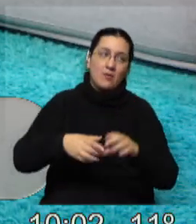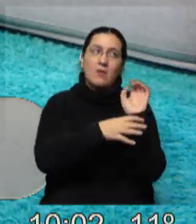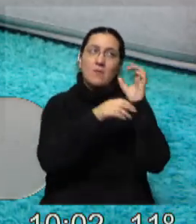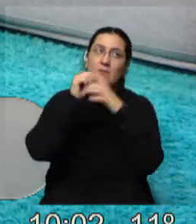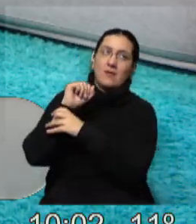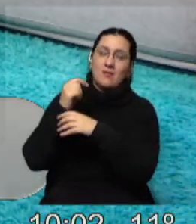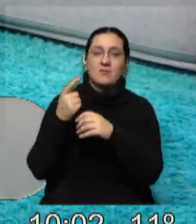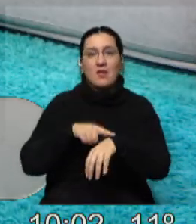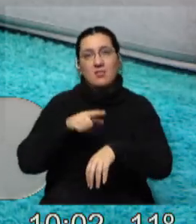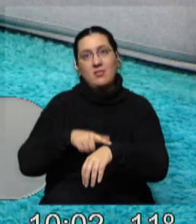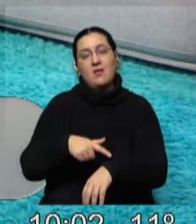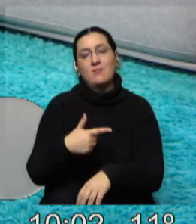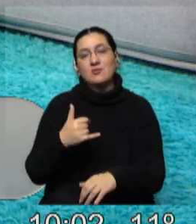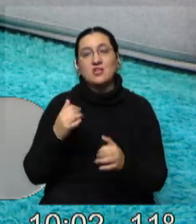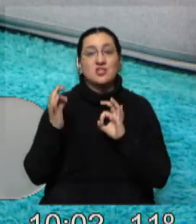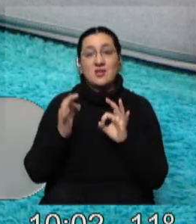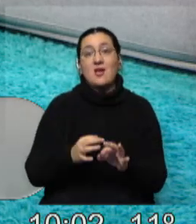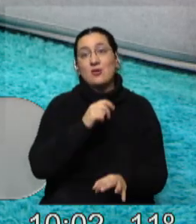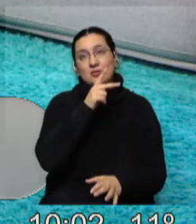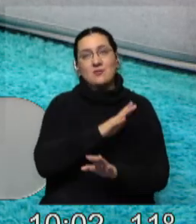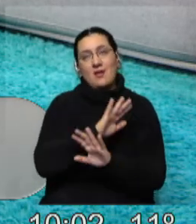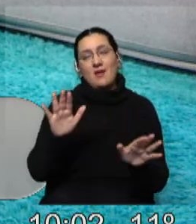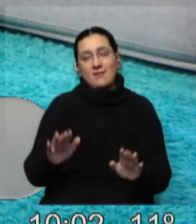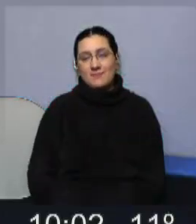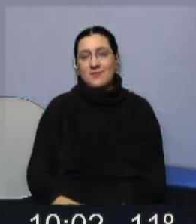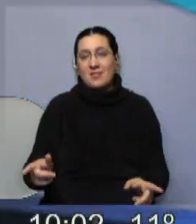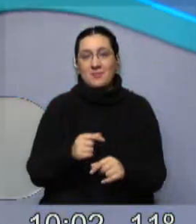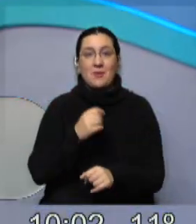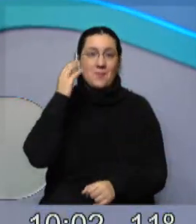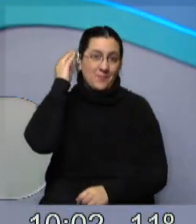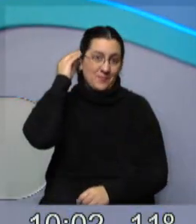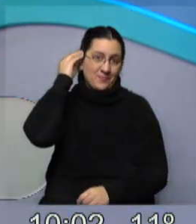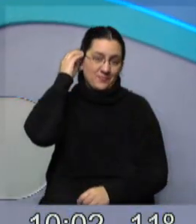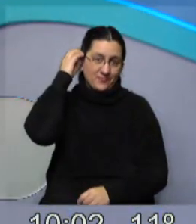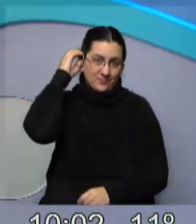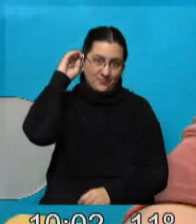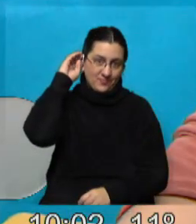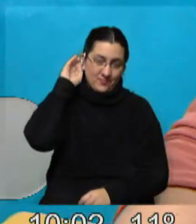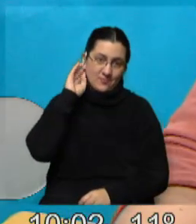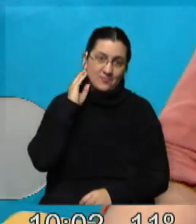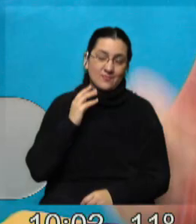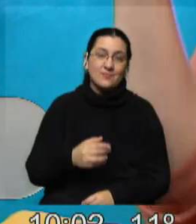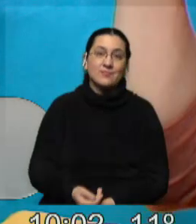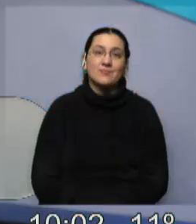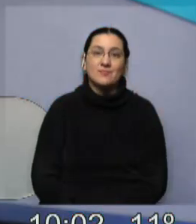cosa. Todo ese ahora, tiempo... Ya vienen los chiquilines. Sí. Dale, sacame todo. Acá llegó el látigo.